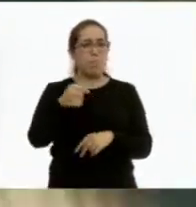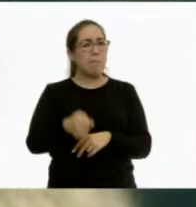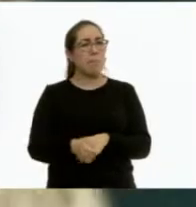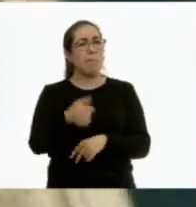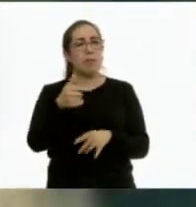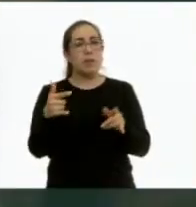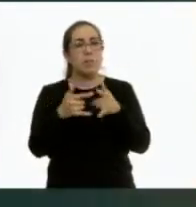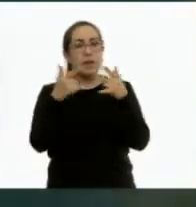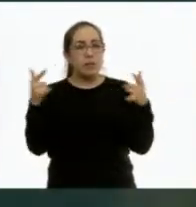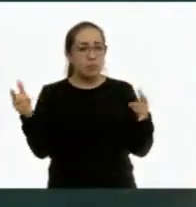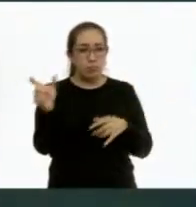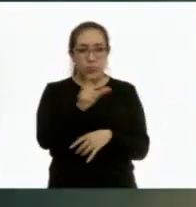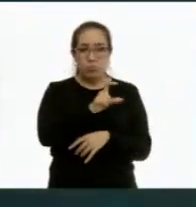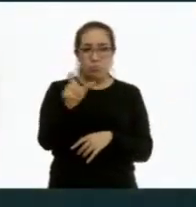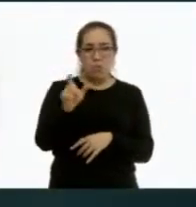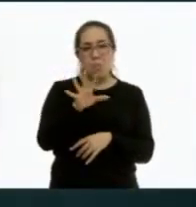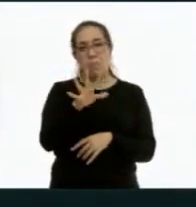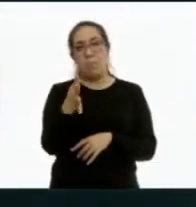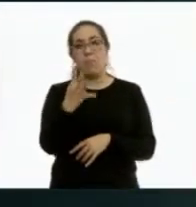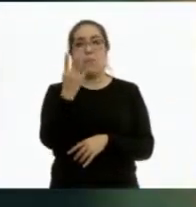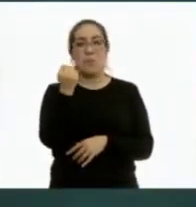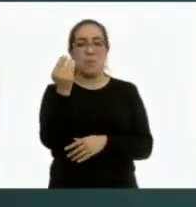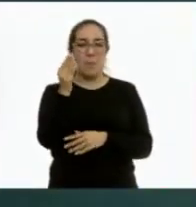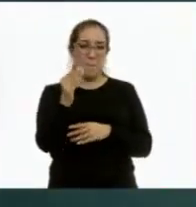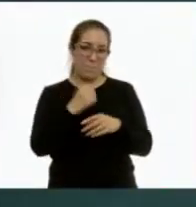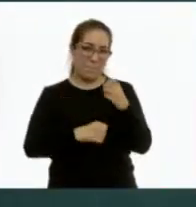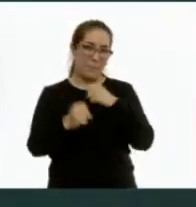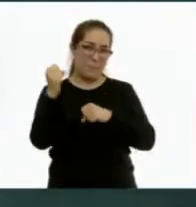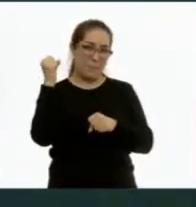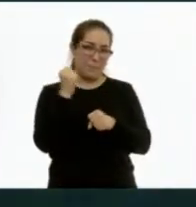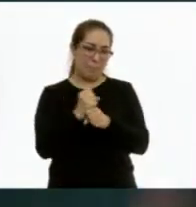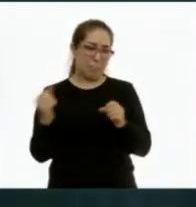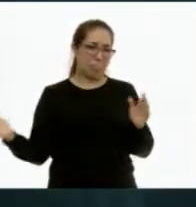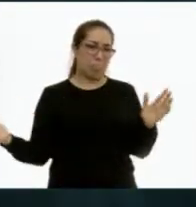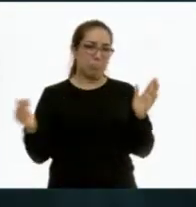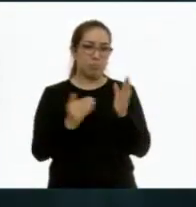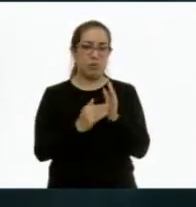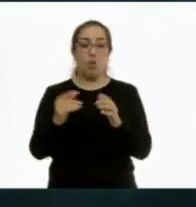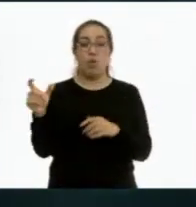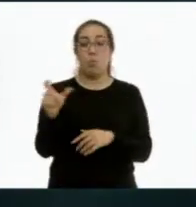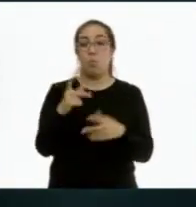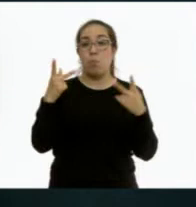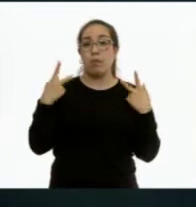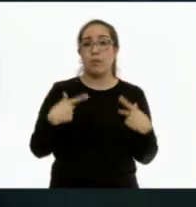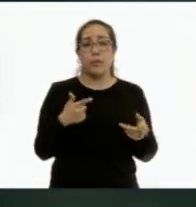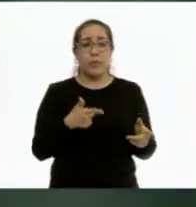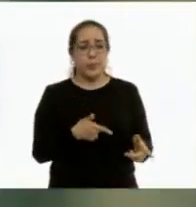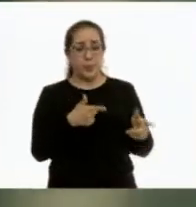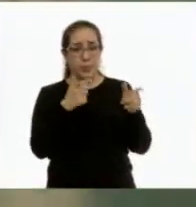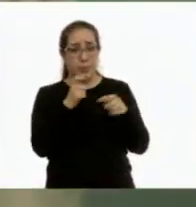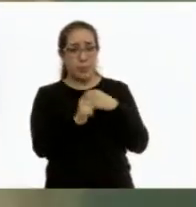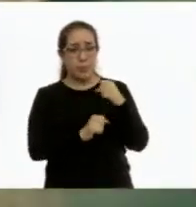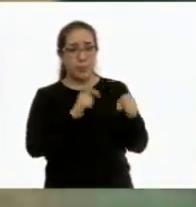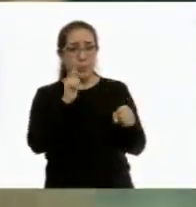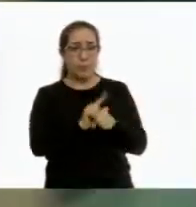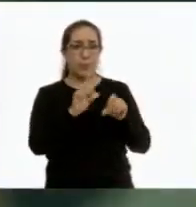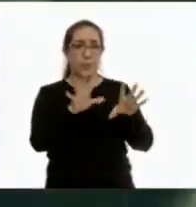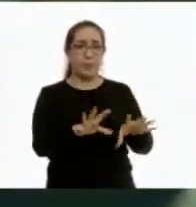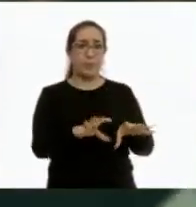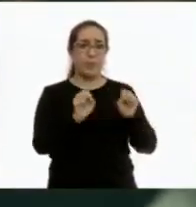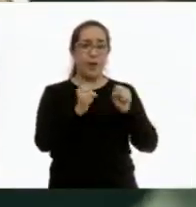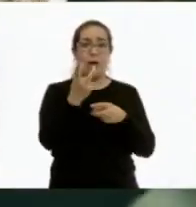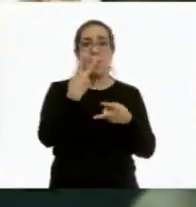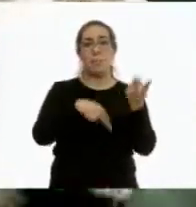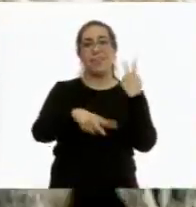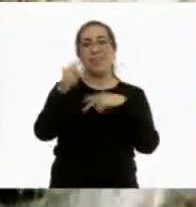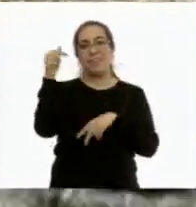recuperar sucedió hace unos 9.000 años, cuando las bandas de cazadores del Valle de México conducían mamuts a la orilla pantanosa del lago